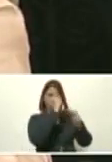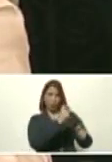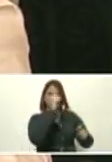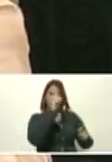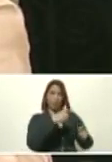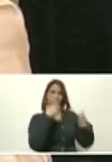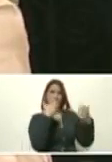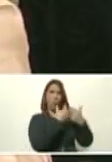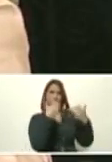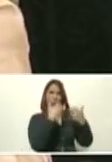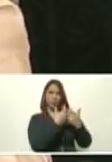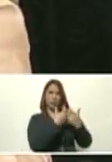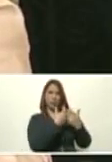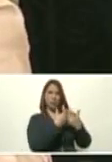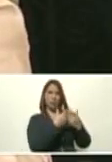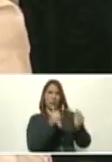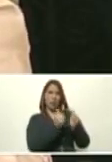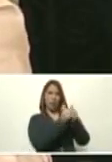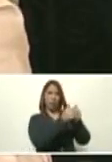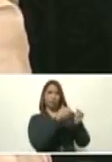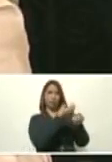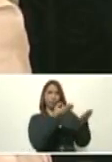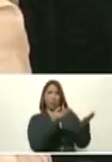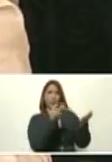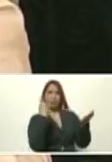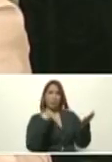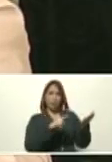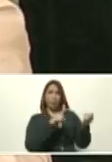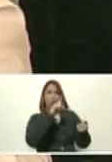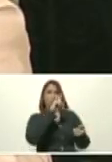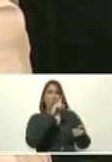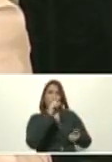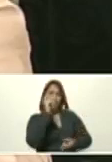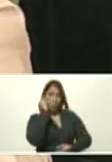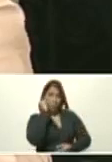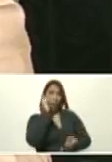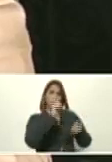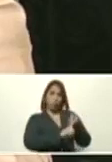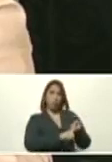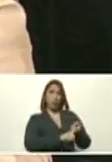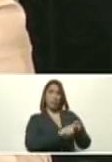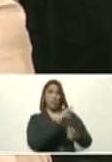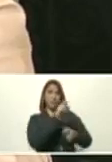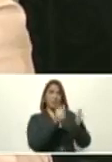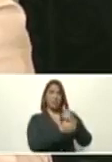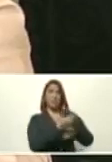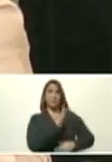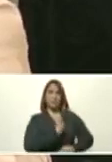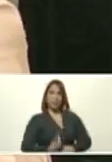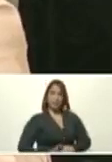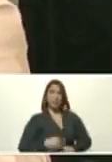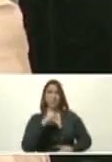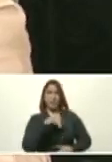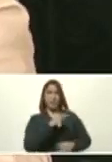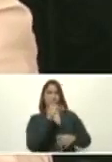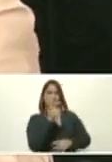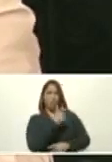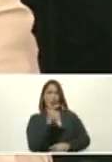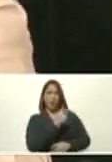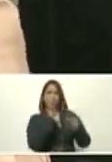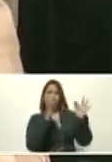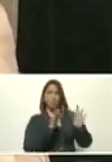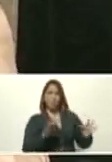la lucha que al lado de usted ha tenido una mujer valiente como la vicepresidenta, buscaron la forma, las maneras,